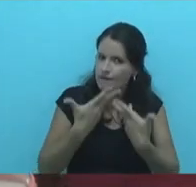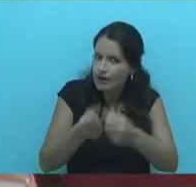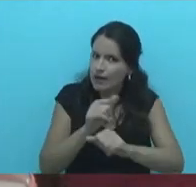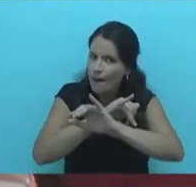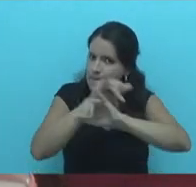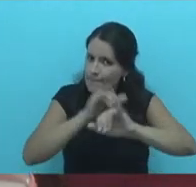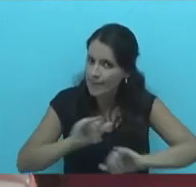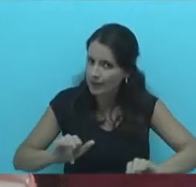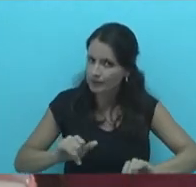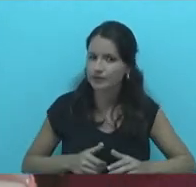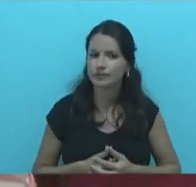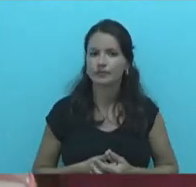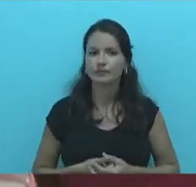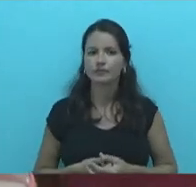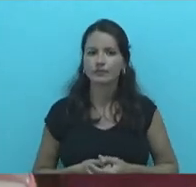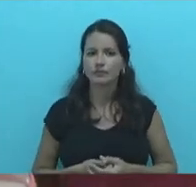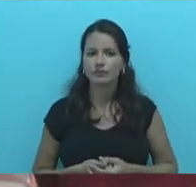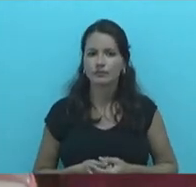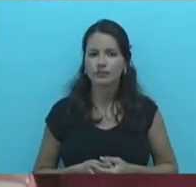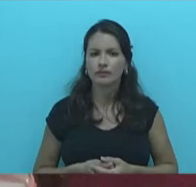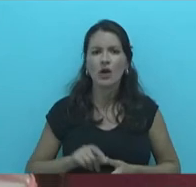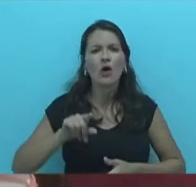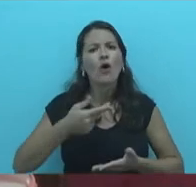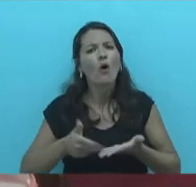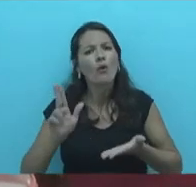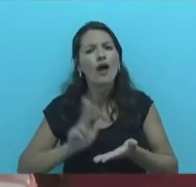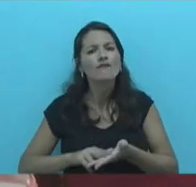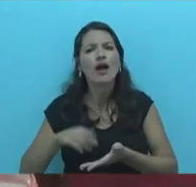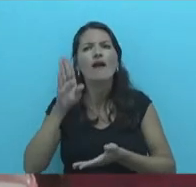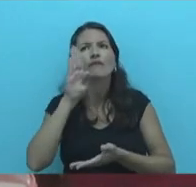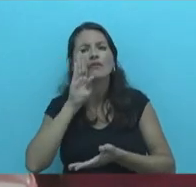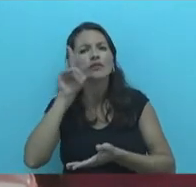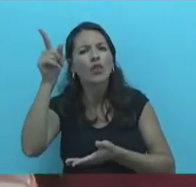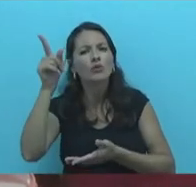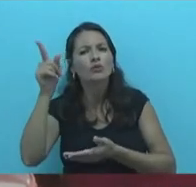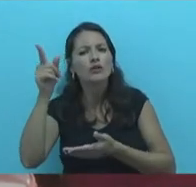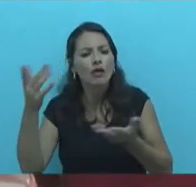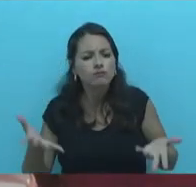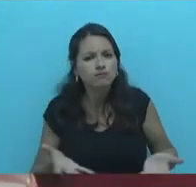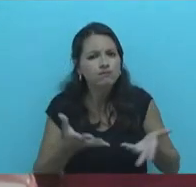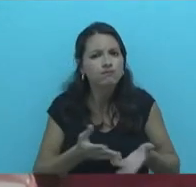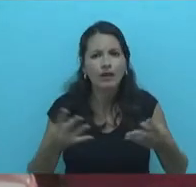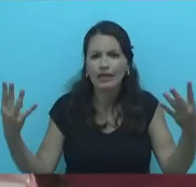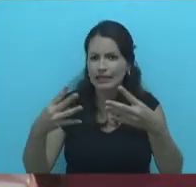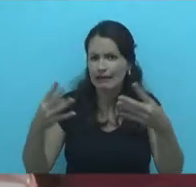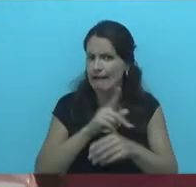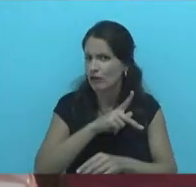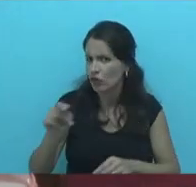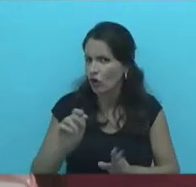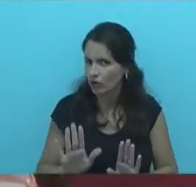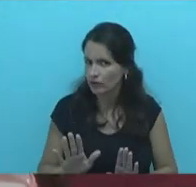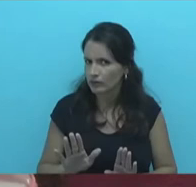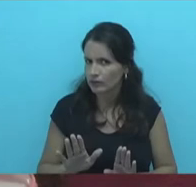paz, de no permitir que otra vez Estados Unidos nos promueva la guerra, esta